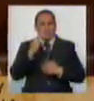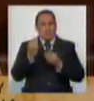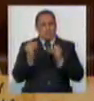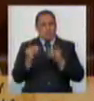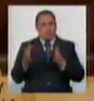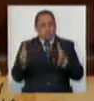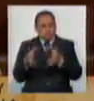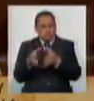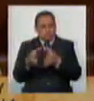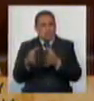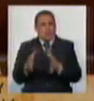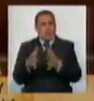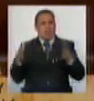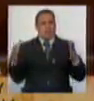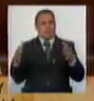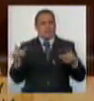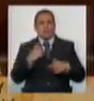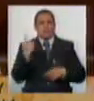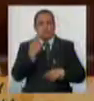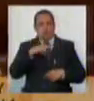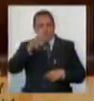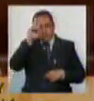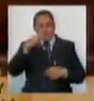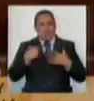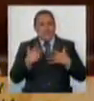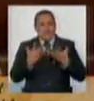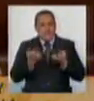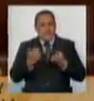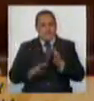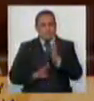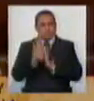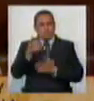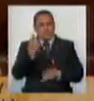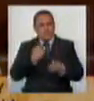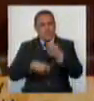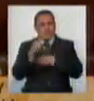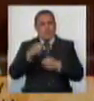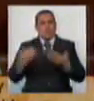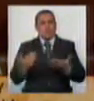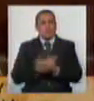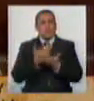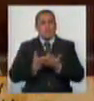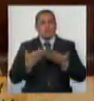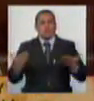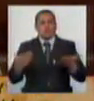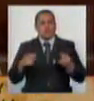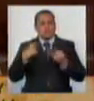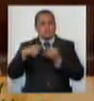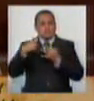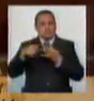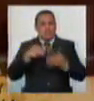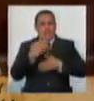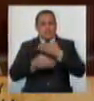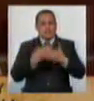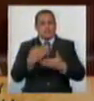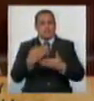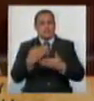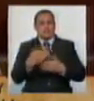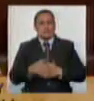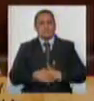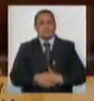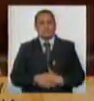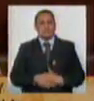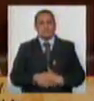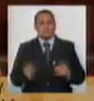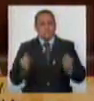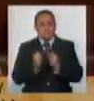y grandes de todo el país que quieran crecer, exportar nuevos productos y diversificarse.